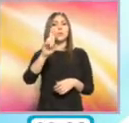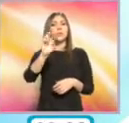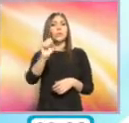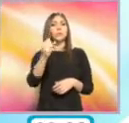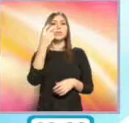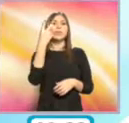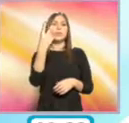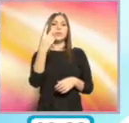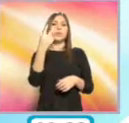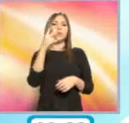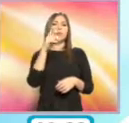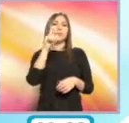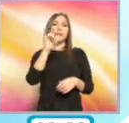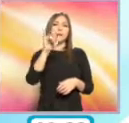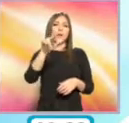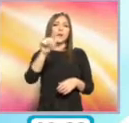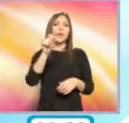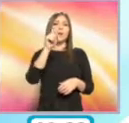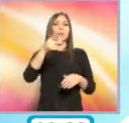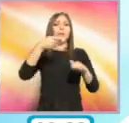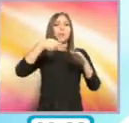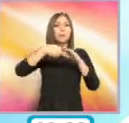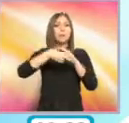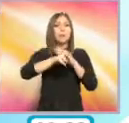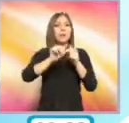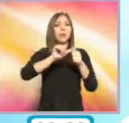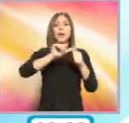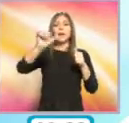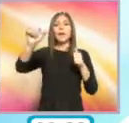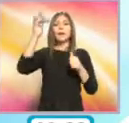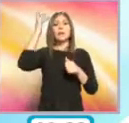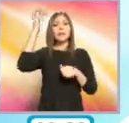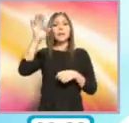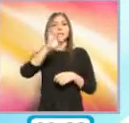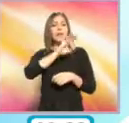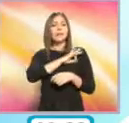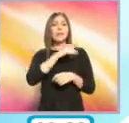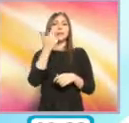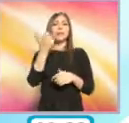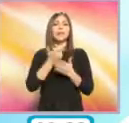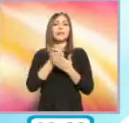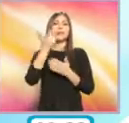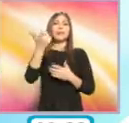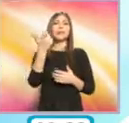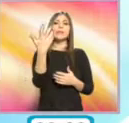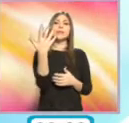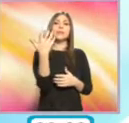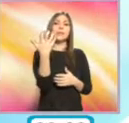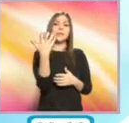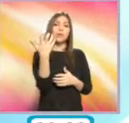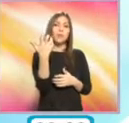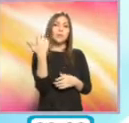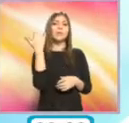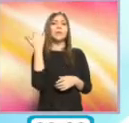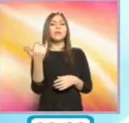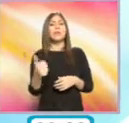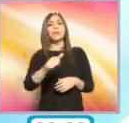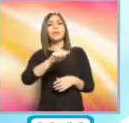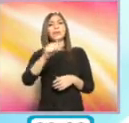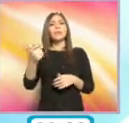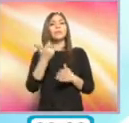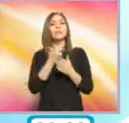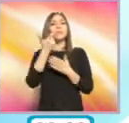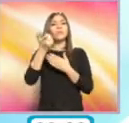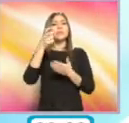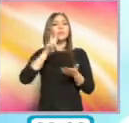van del metro hacia Santa Fe, son 5 pesos, y en específico la tarifa con relación a lo que